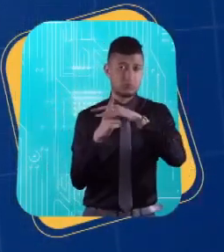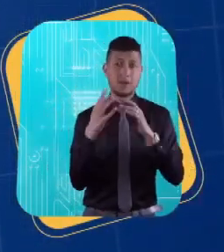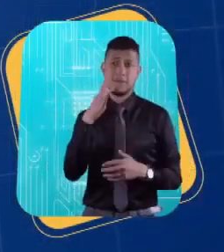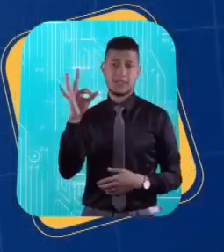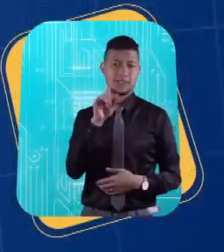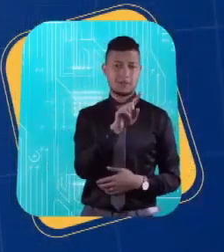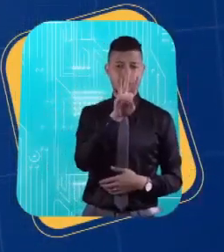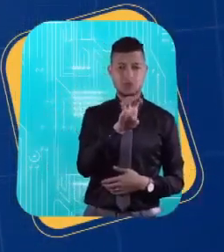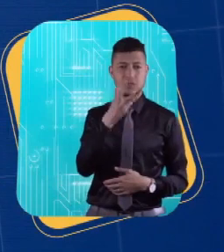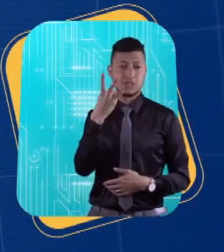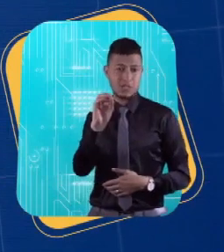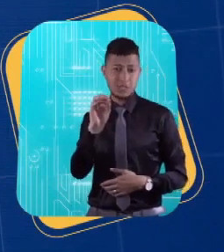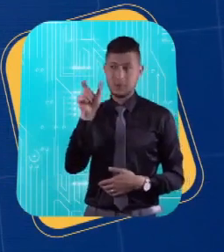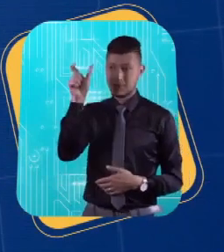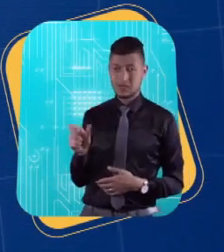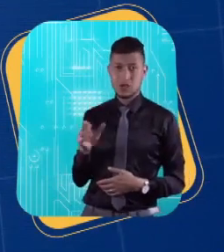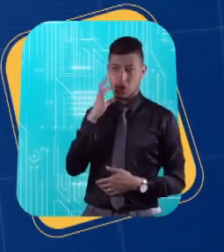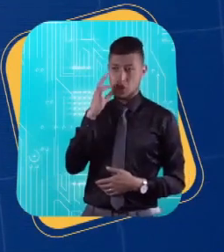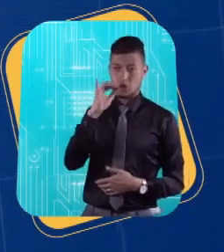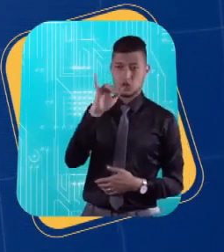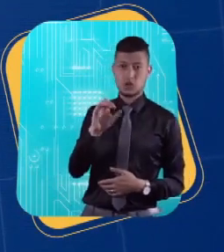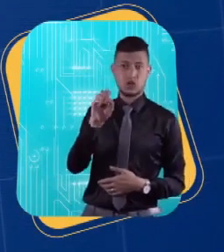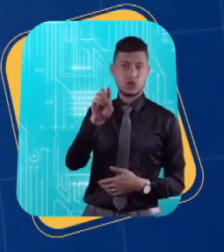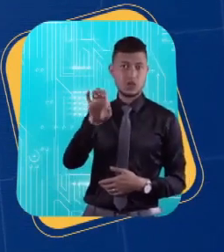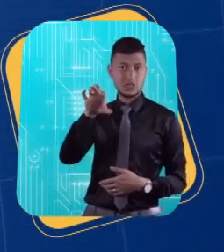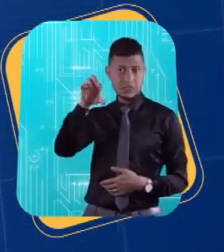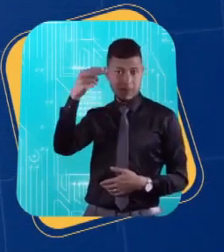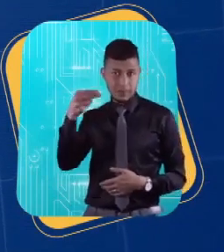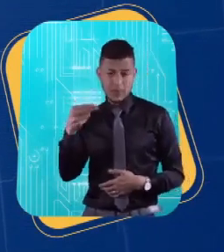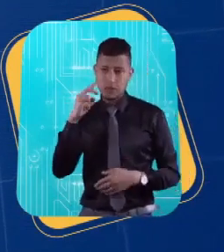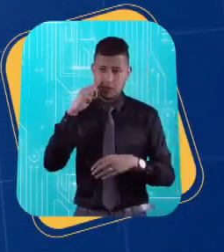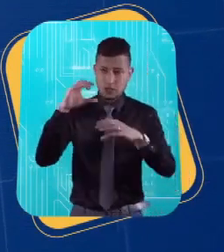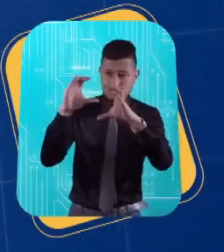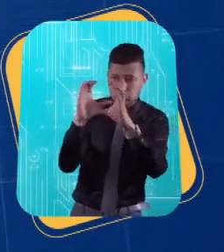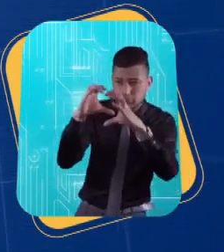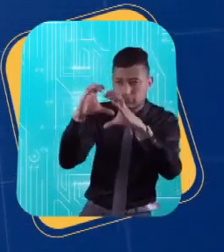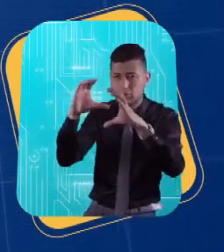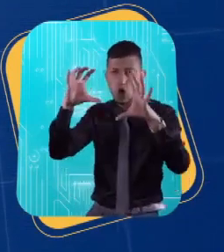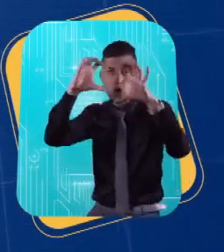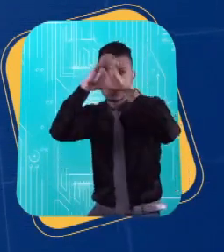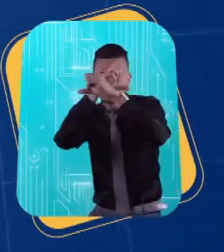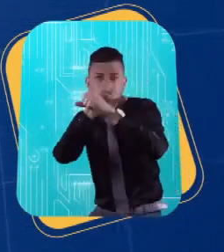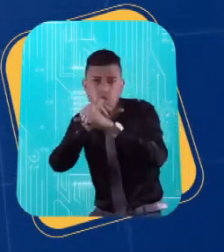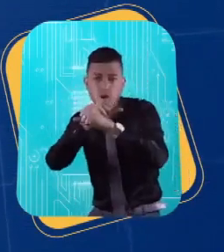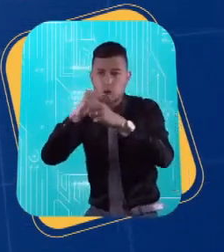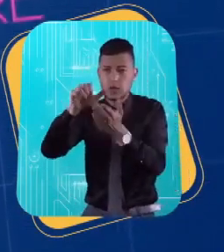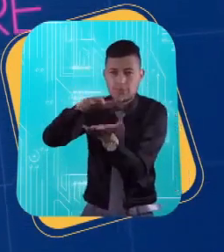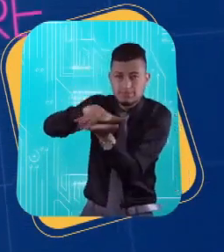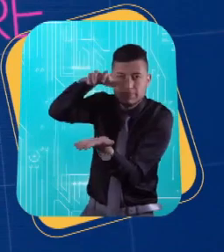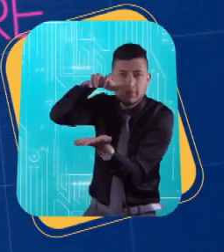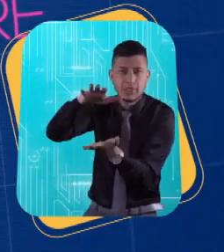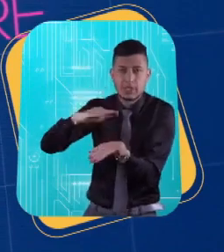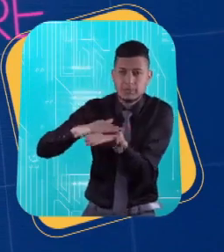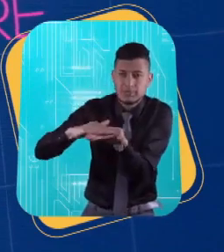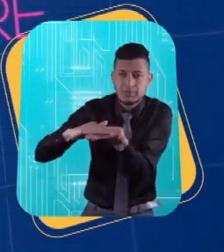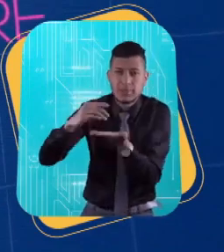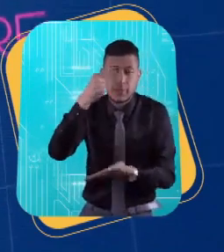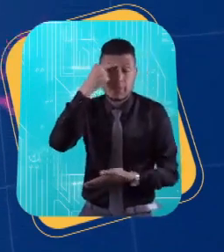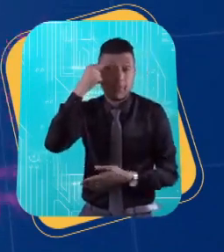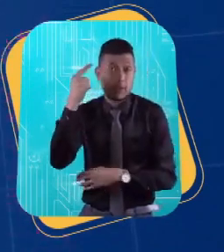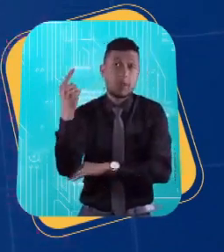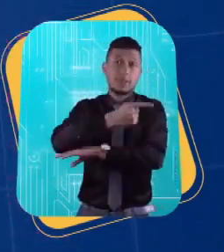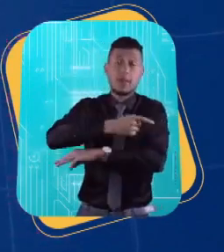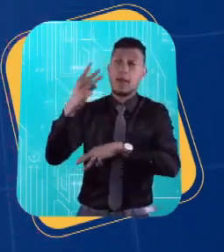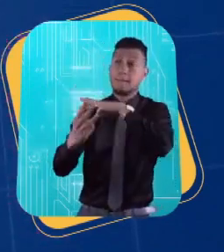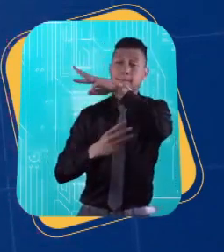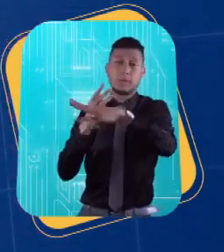fotografía comenzó en Francia en 1830 cuando Joseph Nicefort utilizó una cámara oscura para exponer a la luz una placa